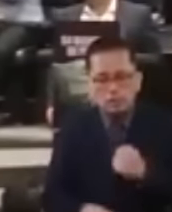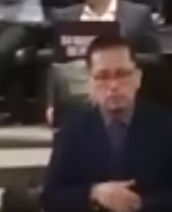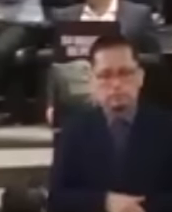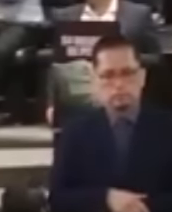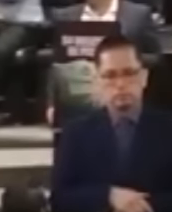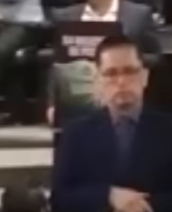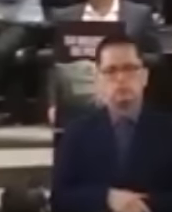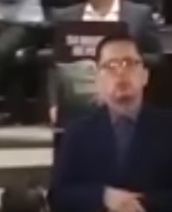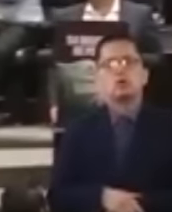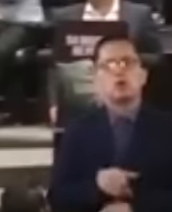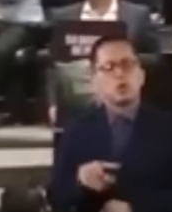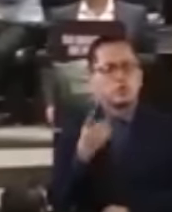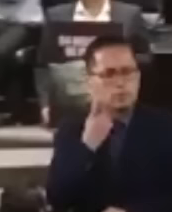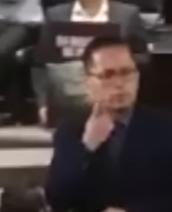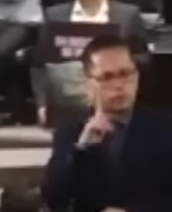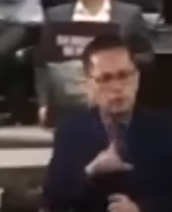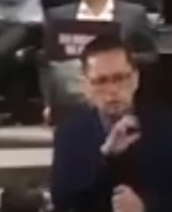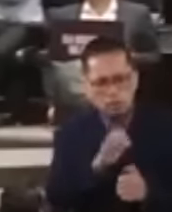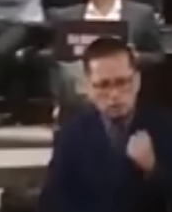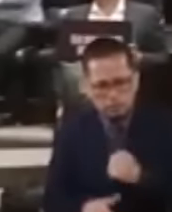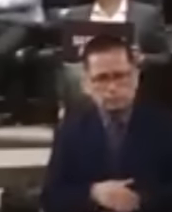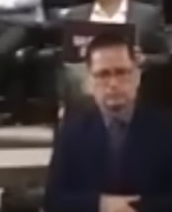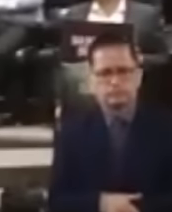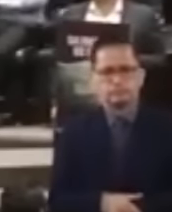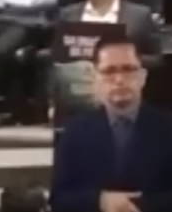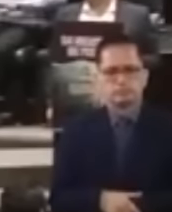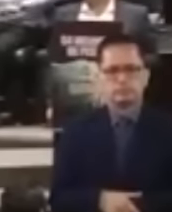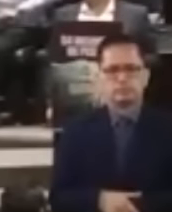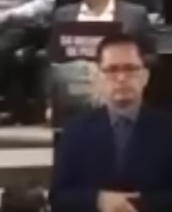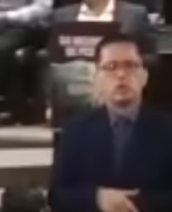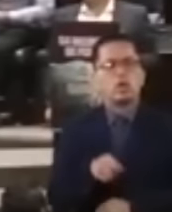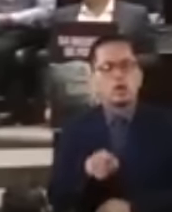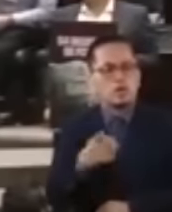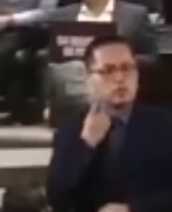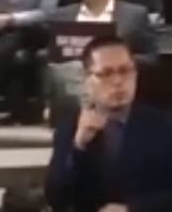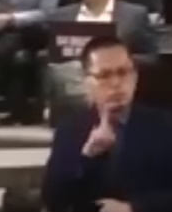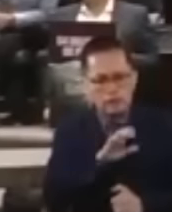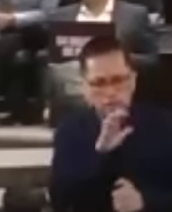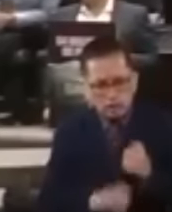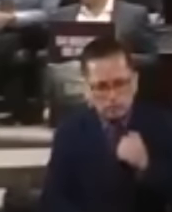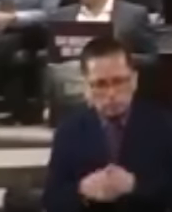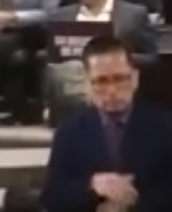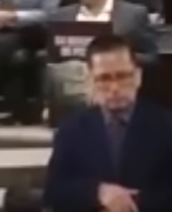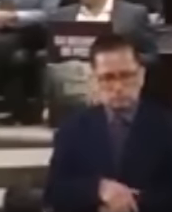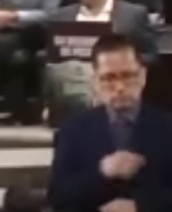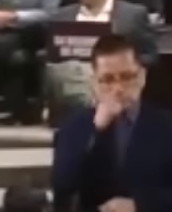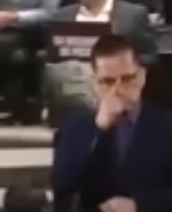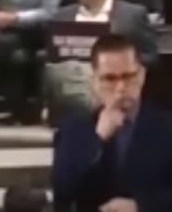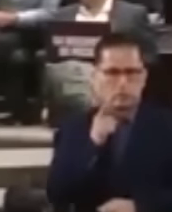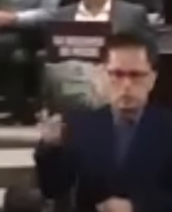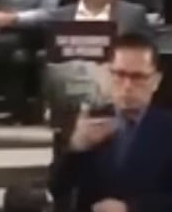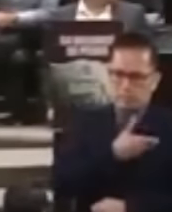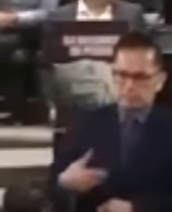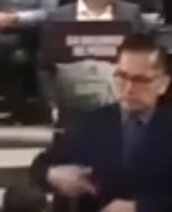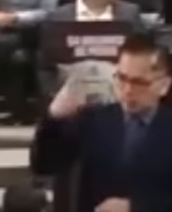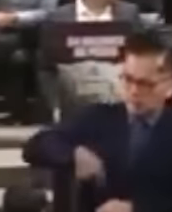un reto a las diputadas y diputados. Estamos promoviendo que sea... No me va a censurar, presidente.